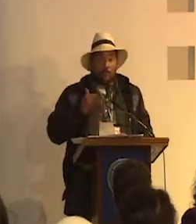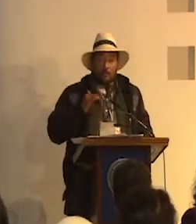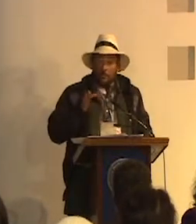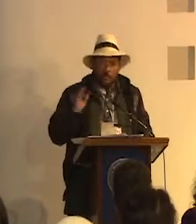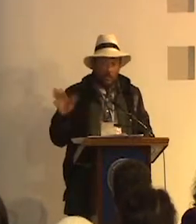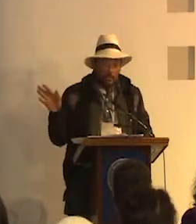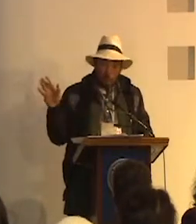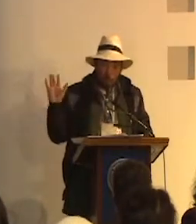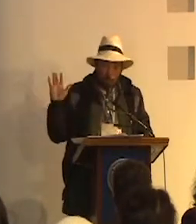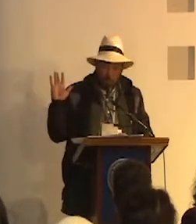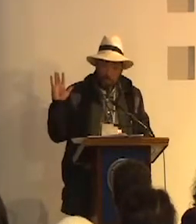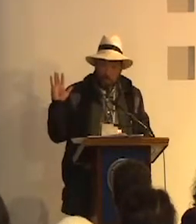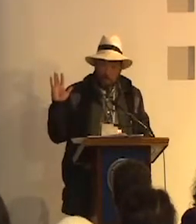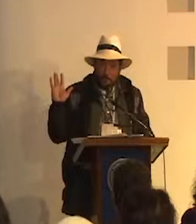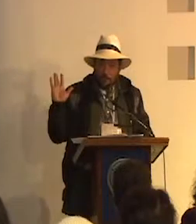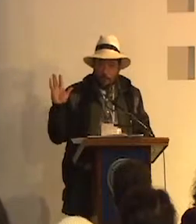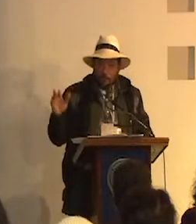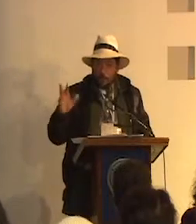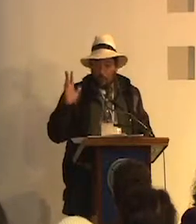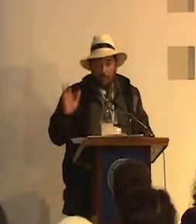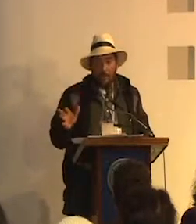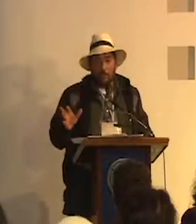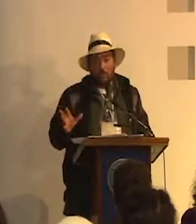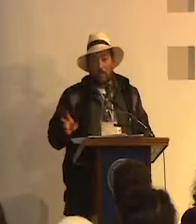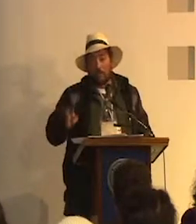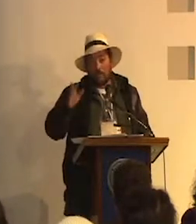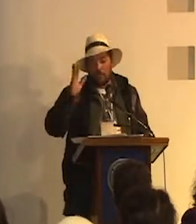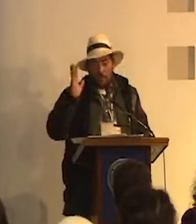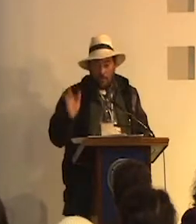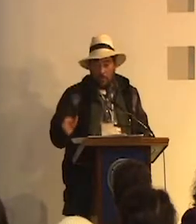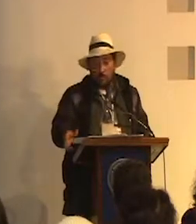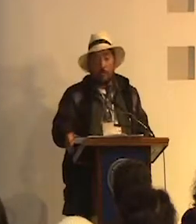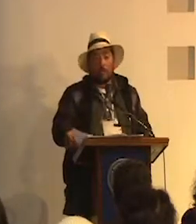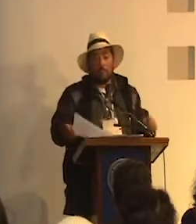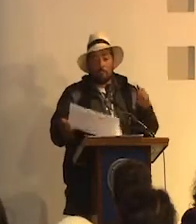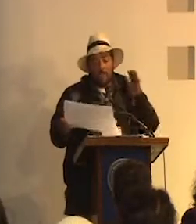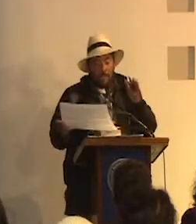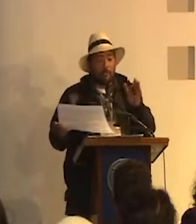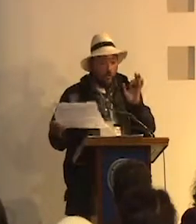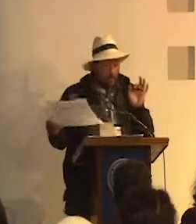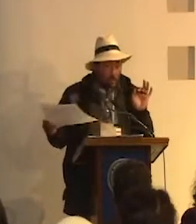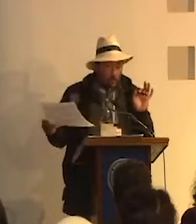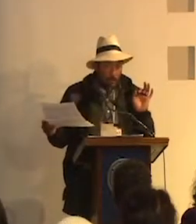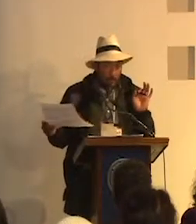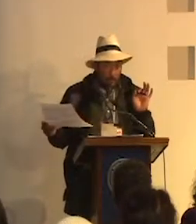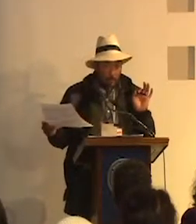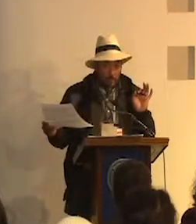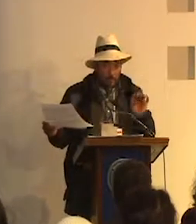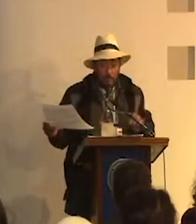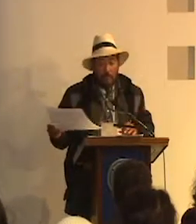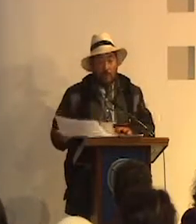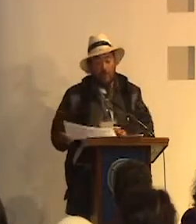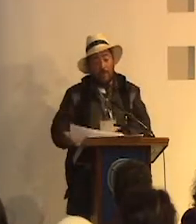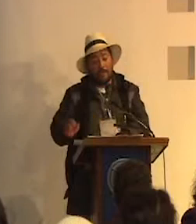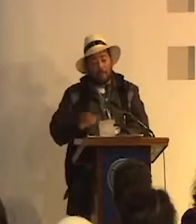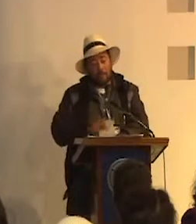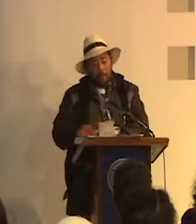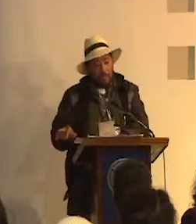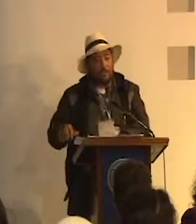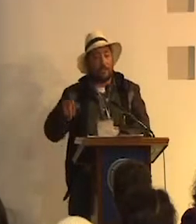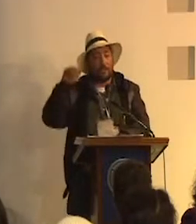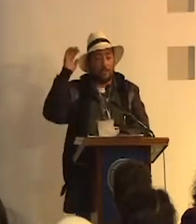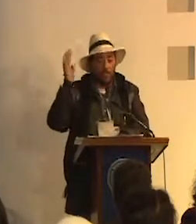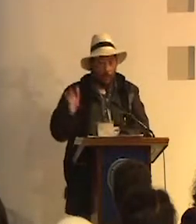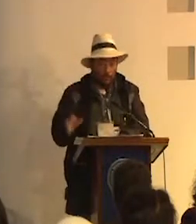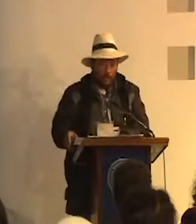no es desplazada. Y lamentablemente se lo digo a cualquiera en la cara. Yo tengo un convenio con la fiscalía donde esto es lo que yo le digo a la gente. A mí me